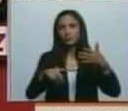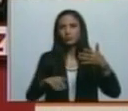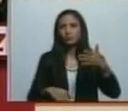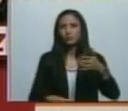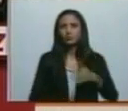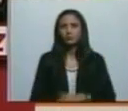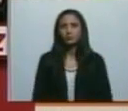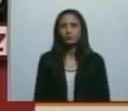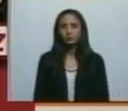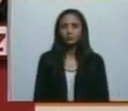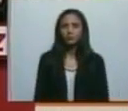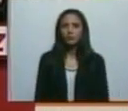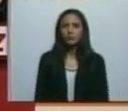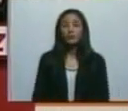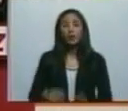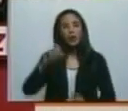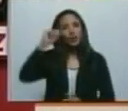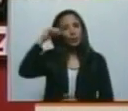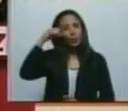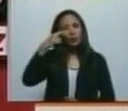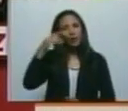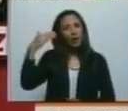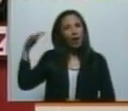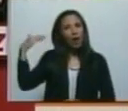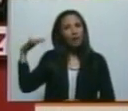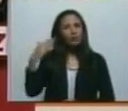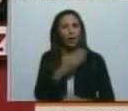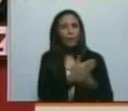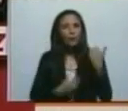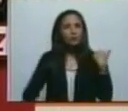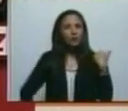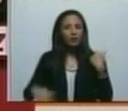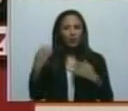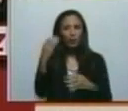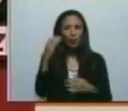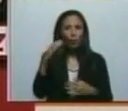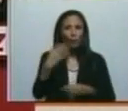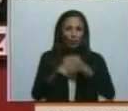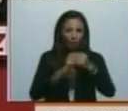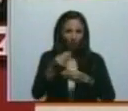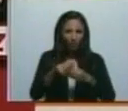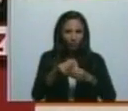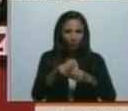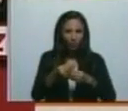El mundo no se acuerda lo que hizo Álvaro Uribe con el campamento de la FARC.